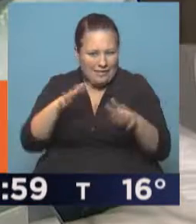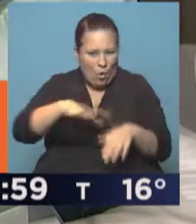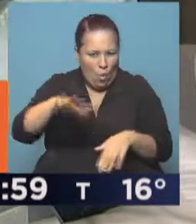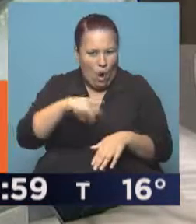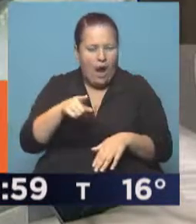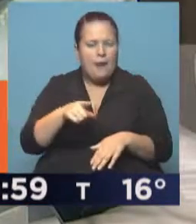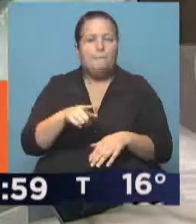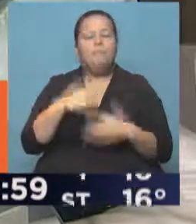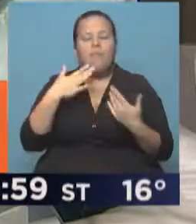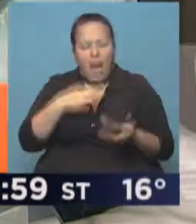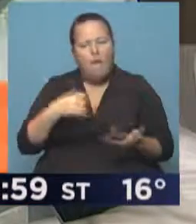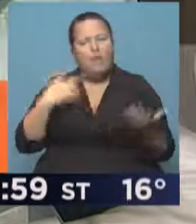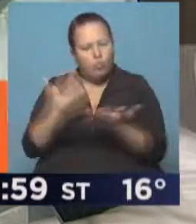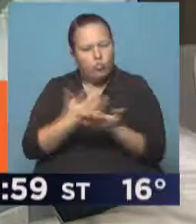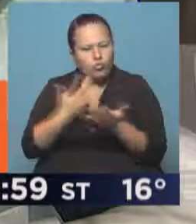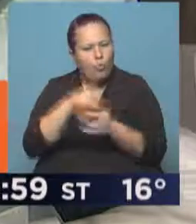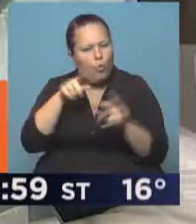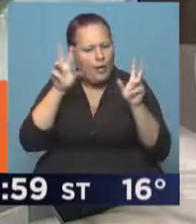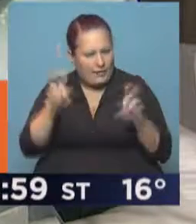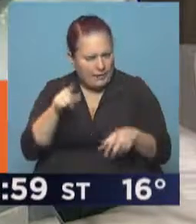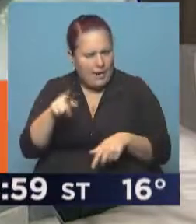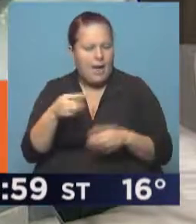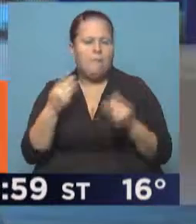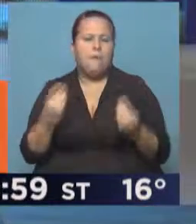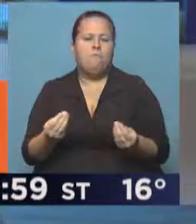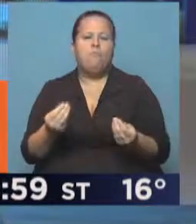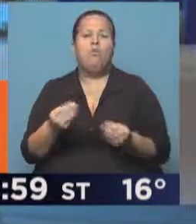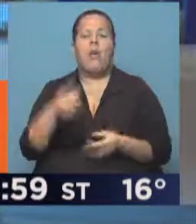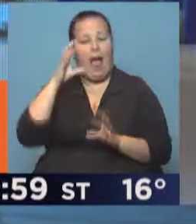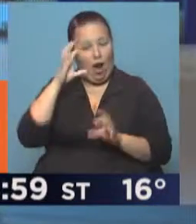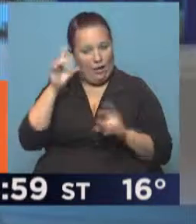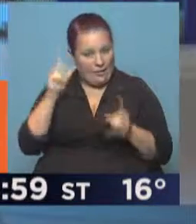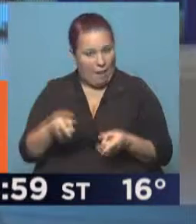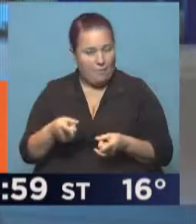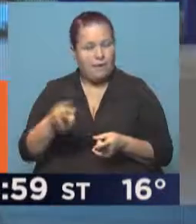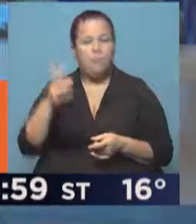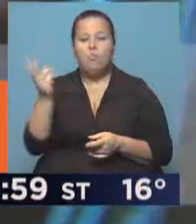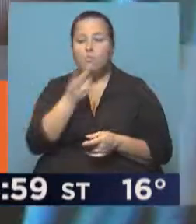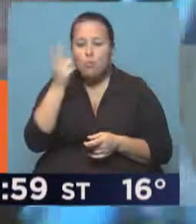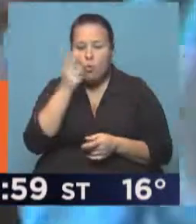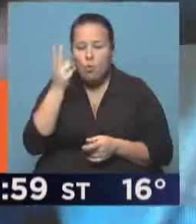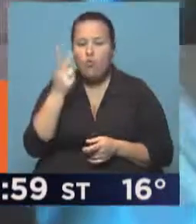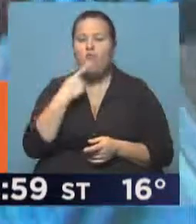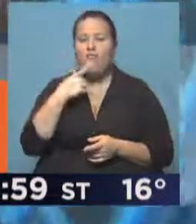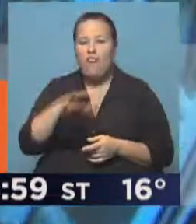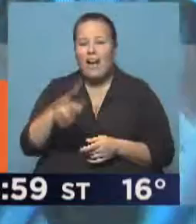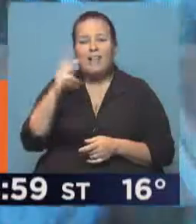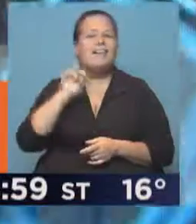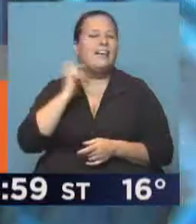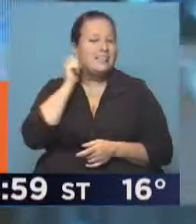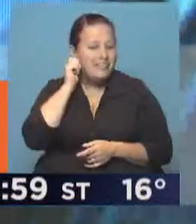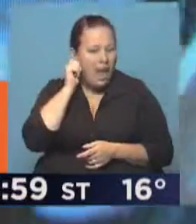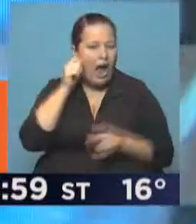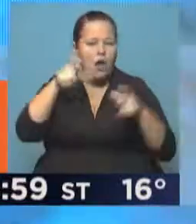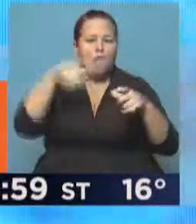la pasamos muy mal en ese sentido no recordamos que también falleció de 13 años un